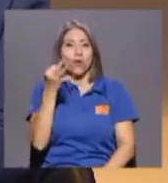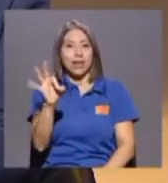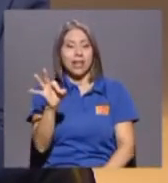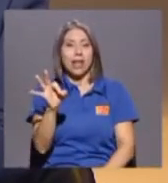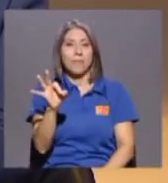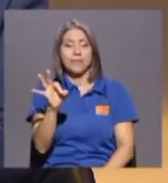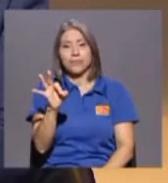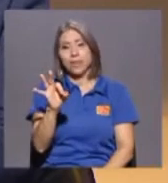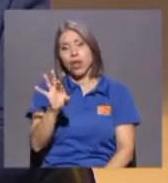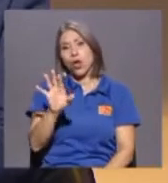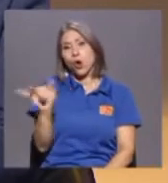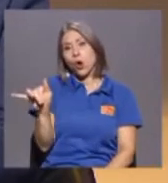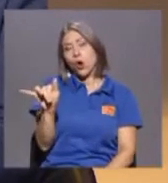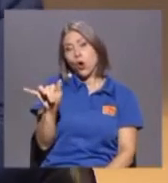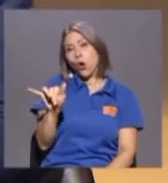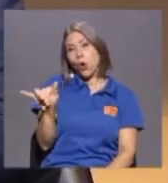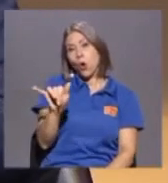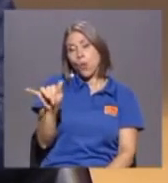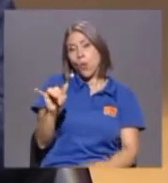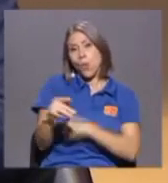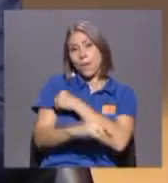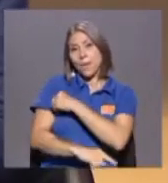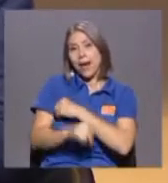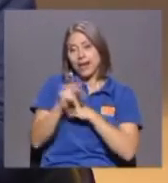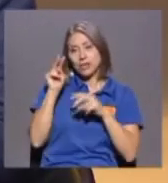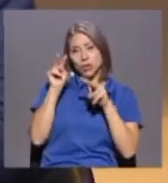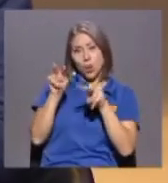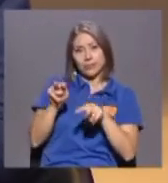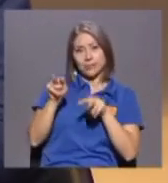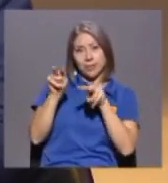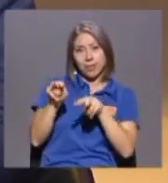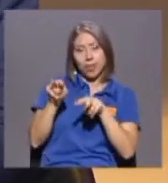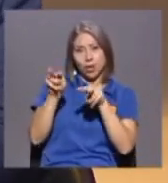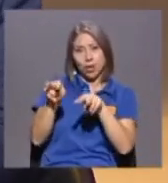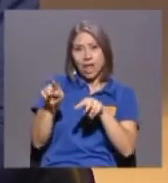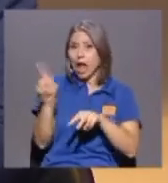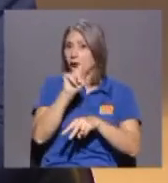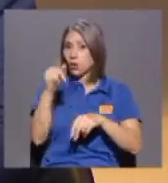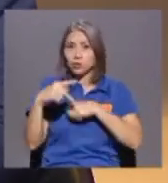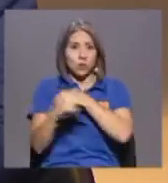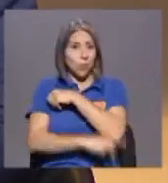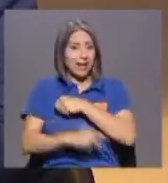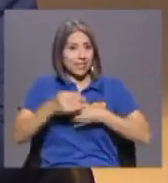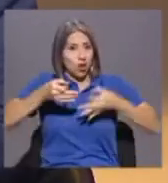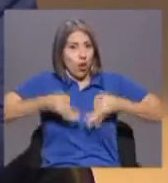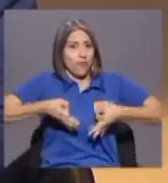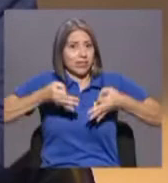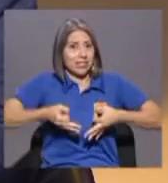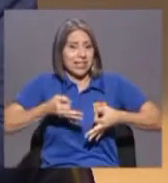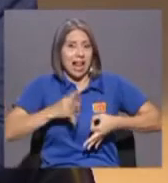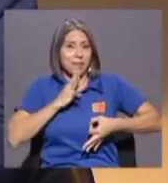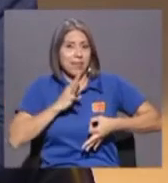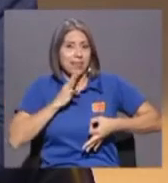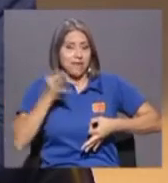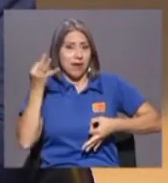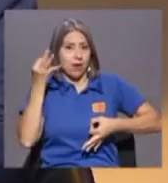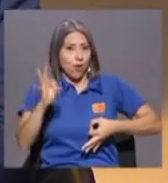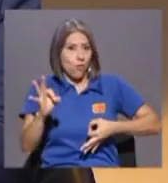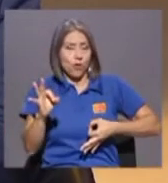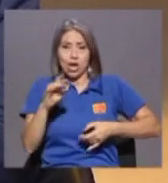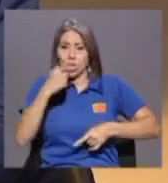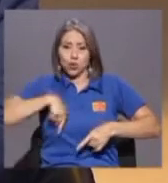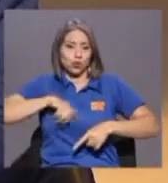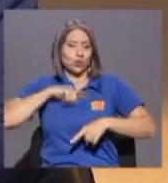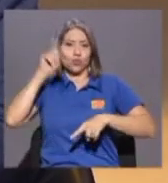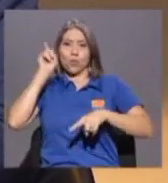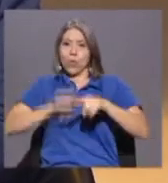observador. Al no ser un país oficialmente francófono, no podemos ser miembro pleno por